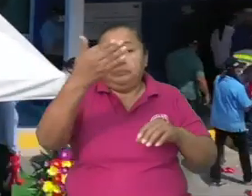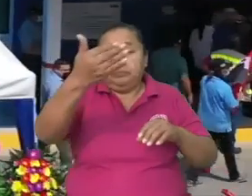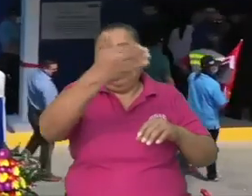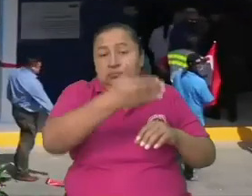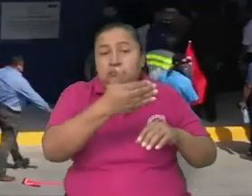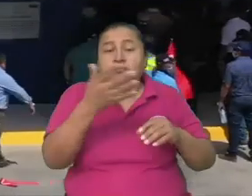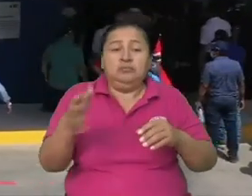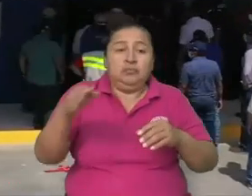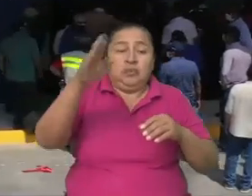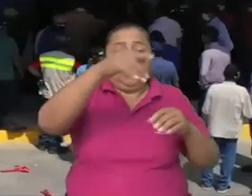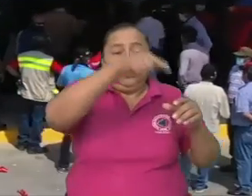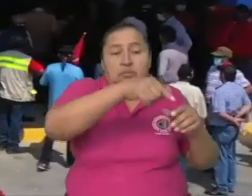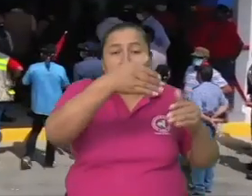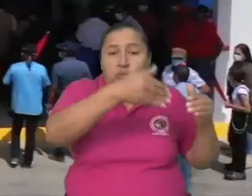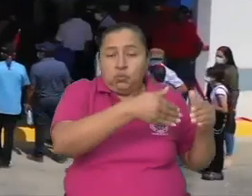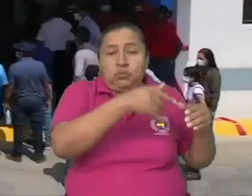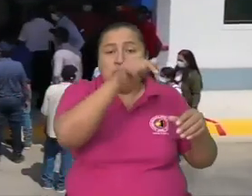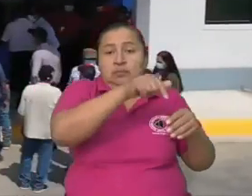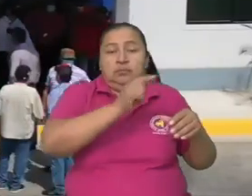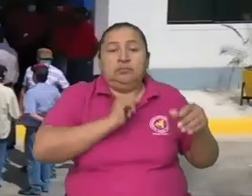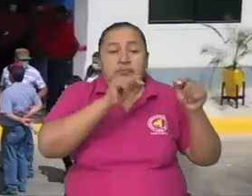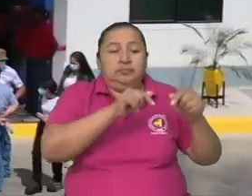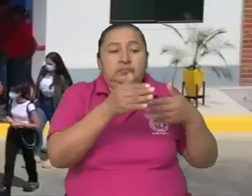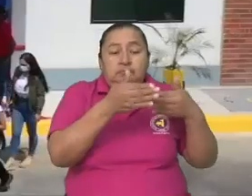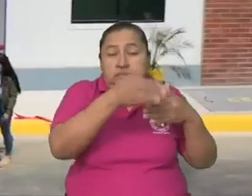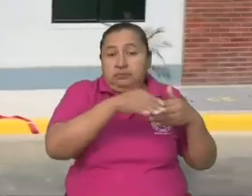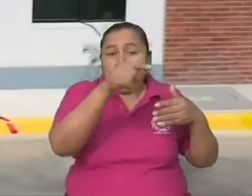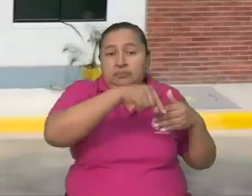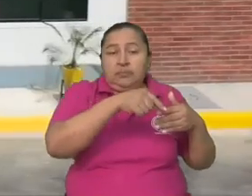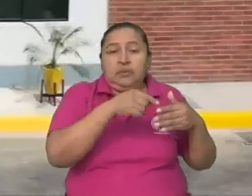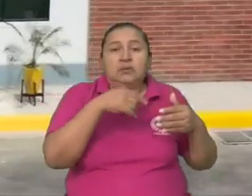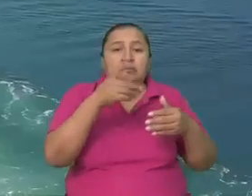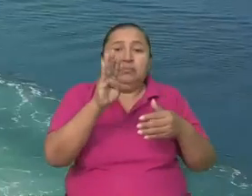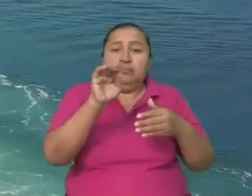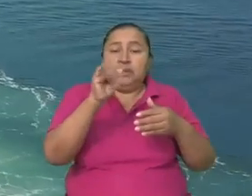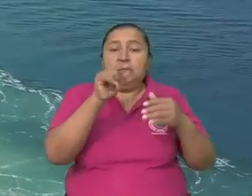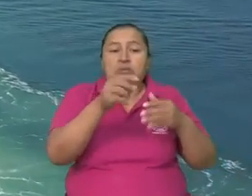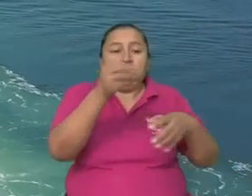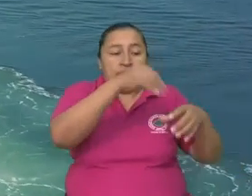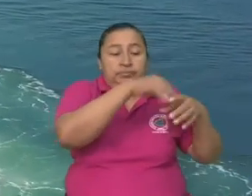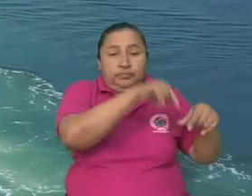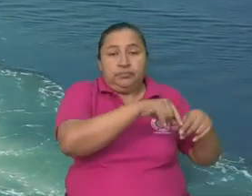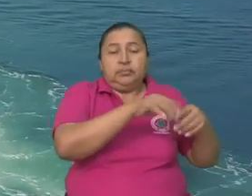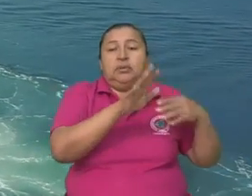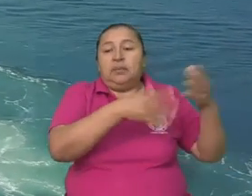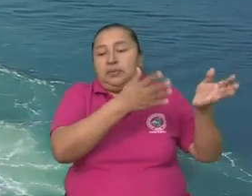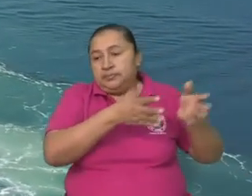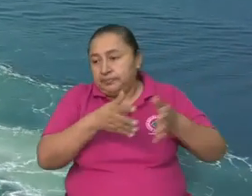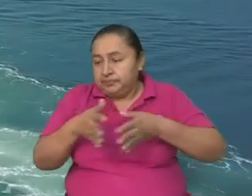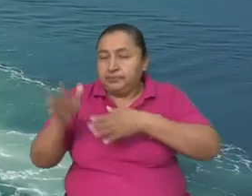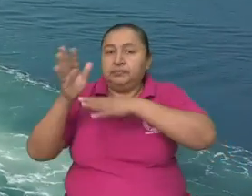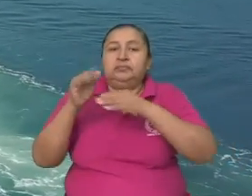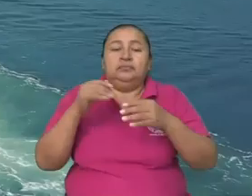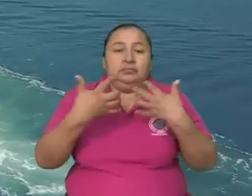mar, de alta mar, cuando se trasladan a la barcaza. Ahí las descargamos y después los llevan